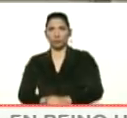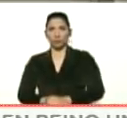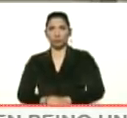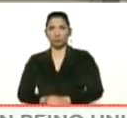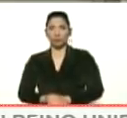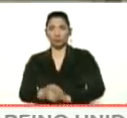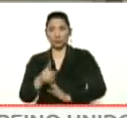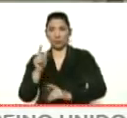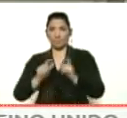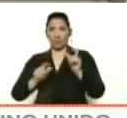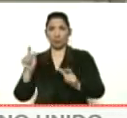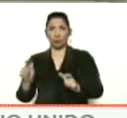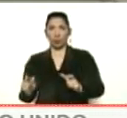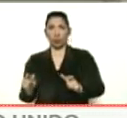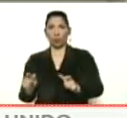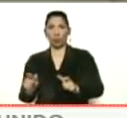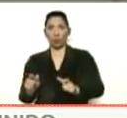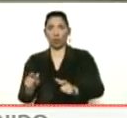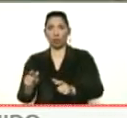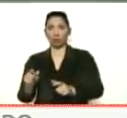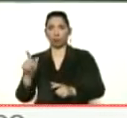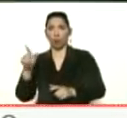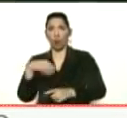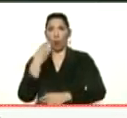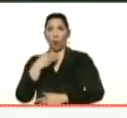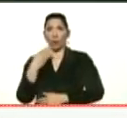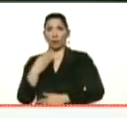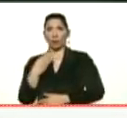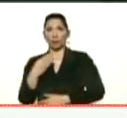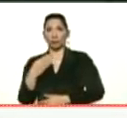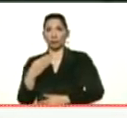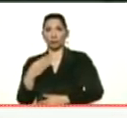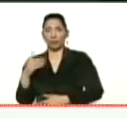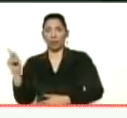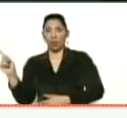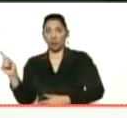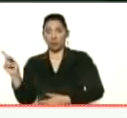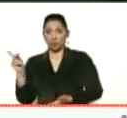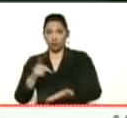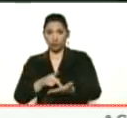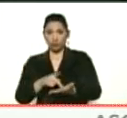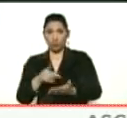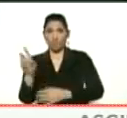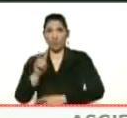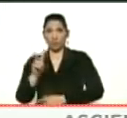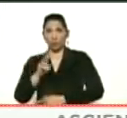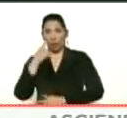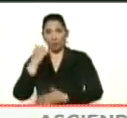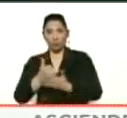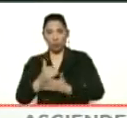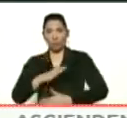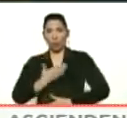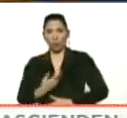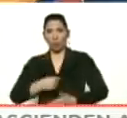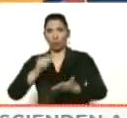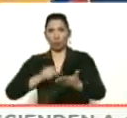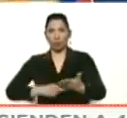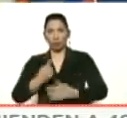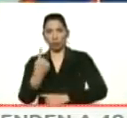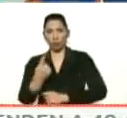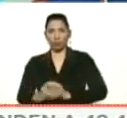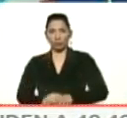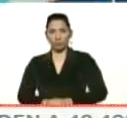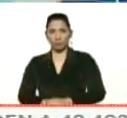estas personas, estos scouts que vinieron hacia Venezuela para ver si podían contratar